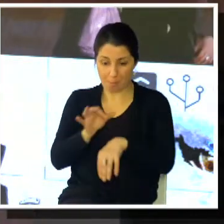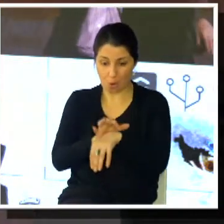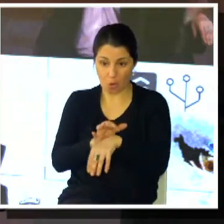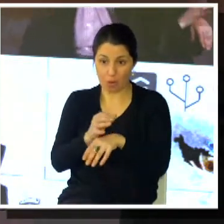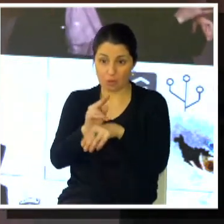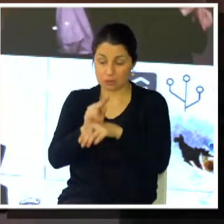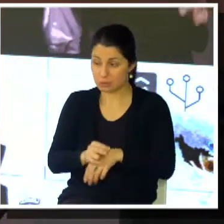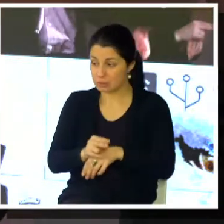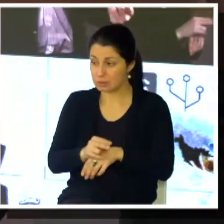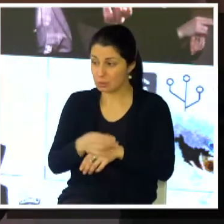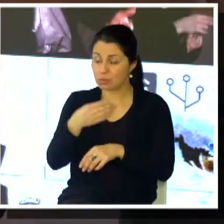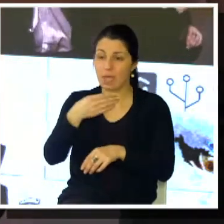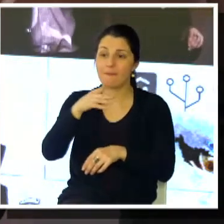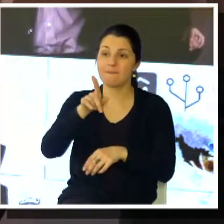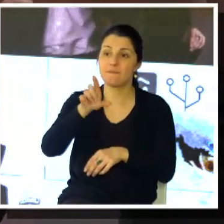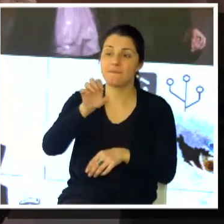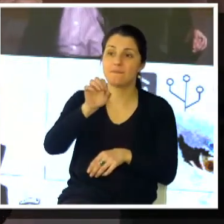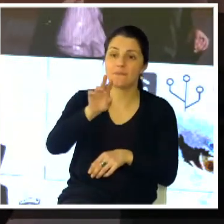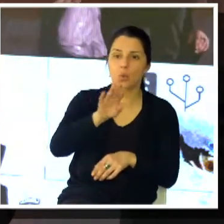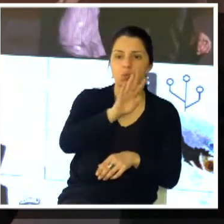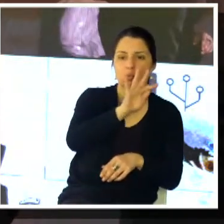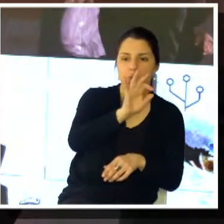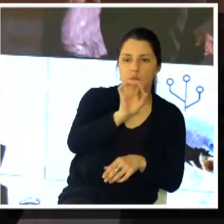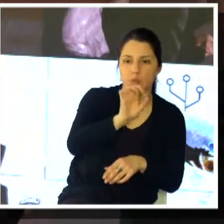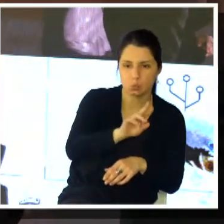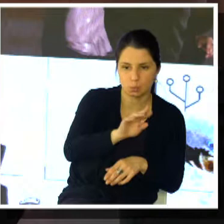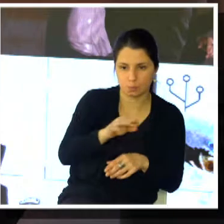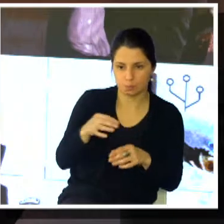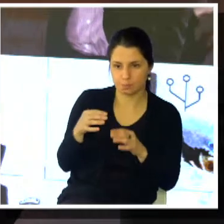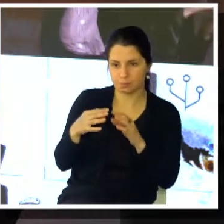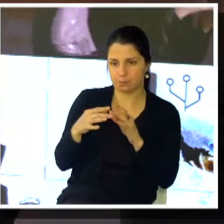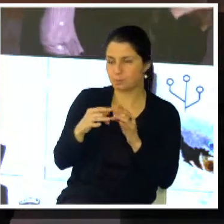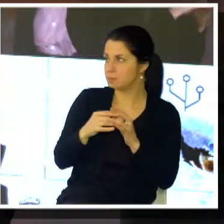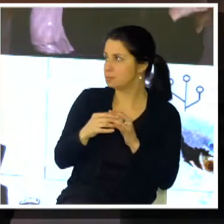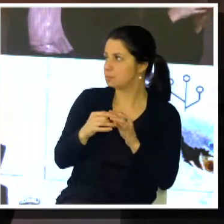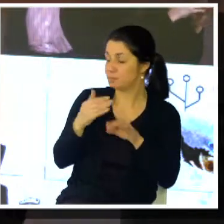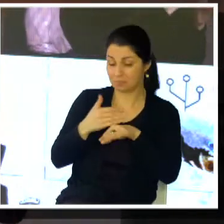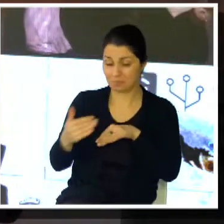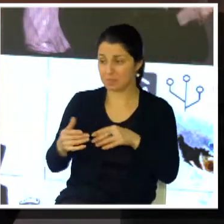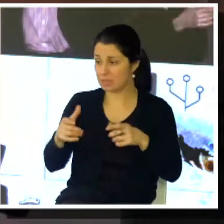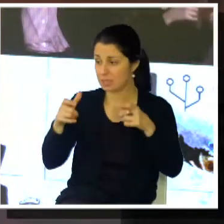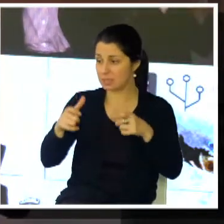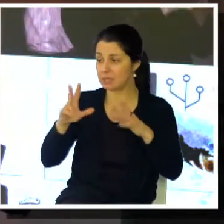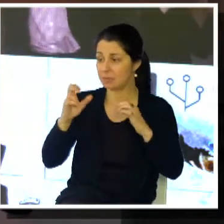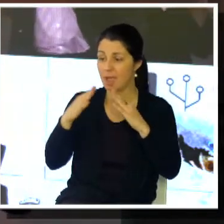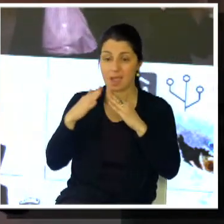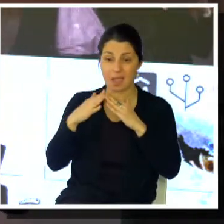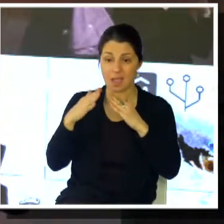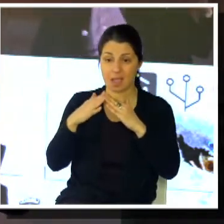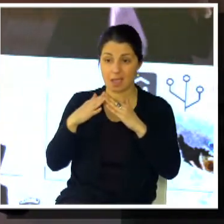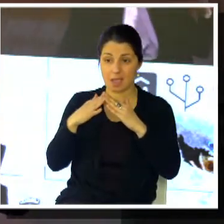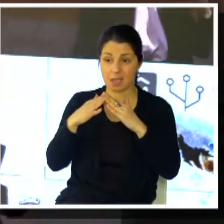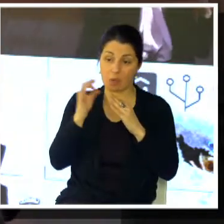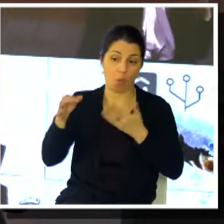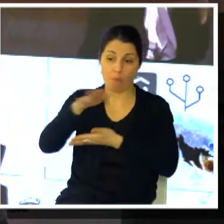usa Bluetooth o alguna tecnología de corto alcance para atacar esos casos. Yendo un poquito más adelante, y lo que tiene que ver con casa, incluso lo que tiene que ver con lo que puede ser